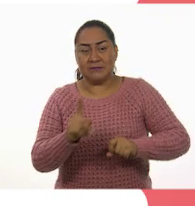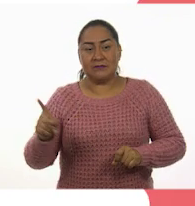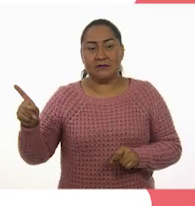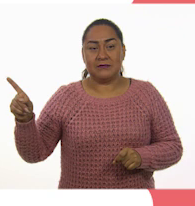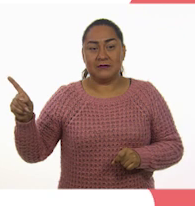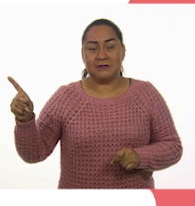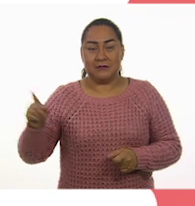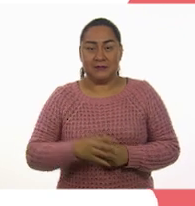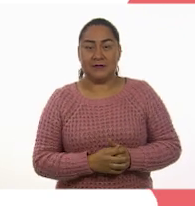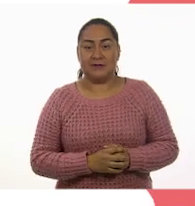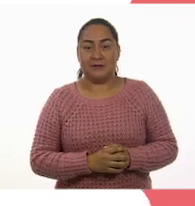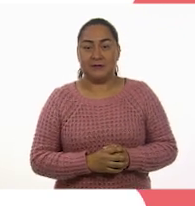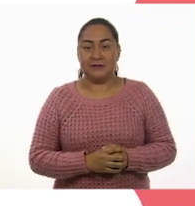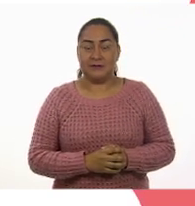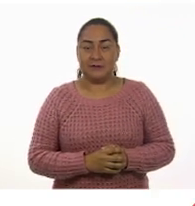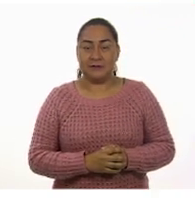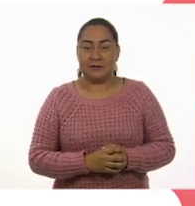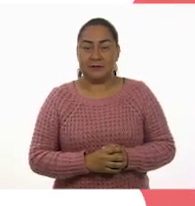conalitec.sep.gob.mx.